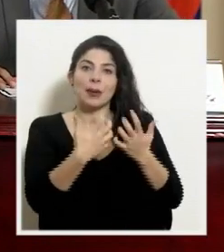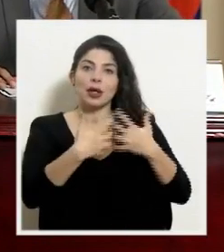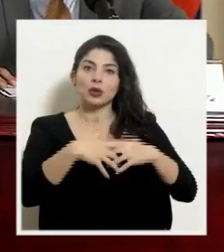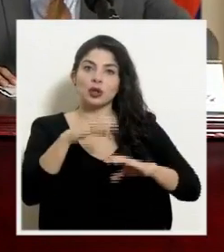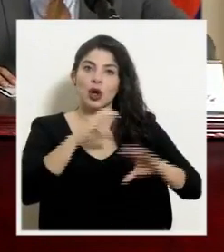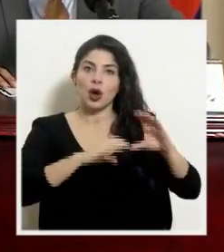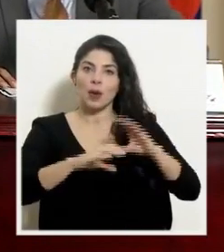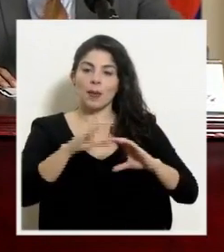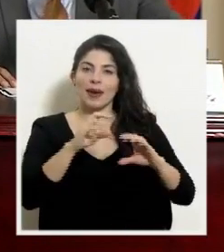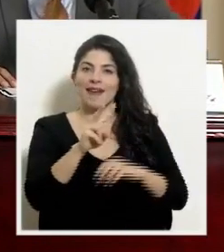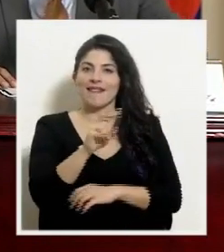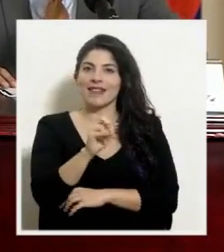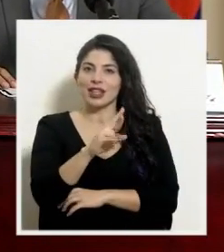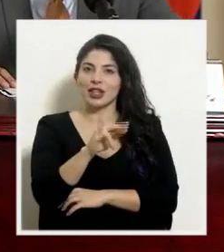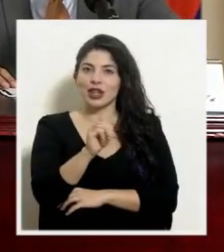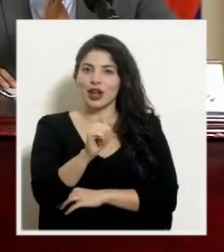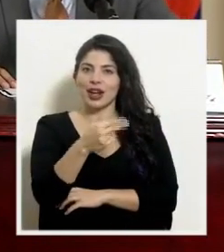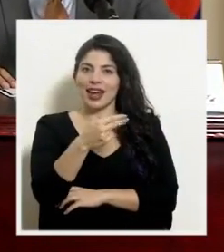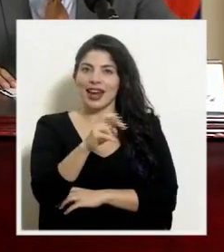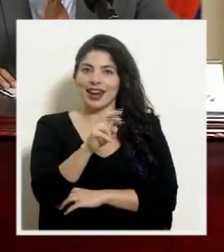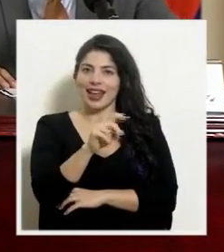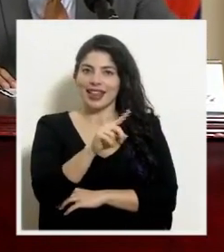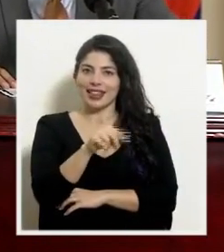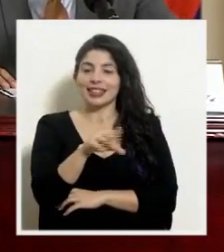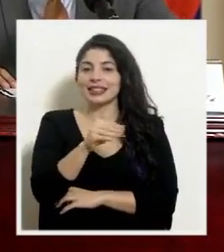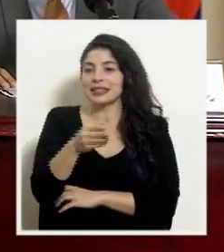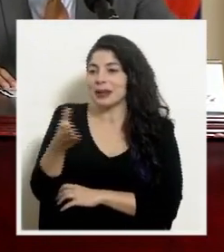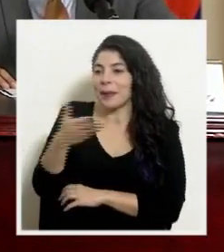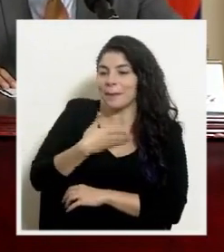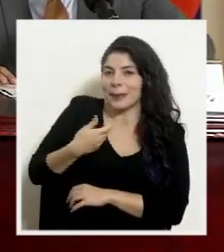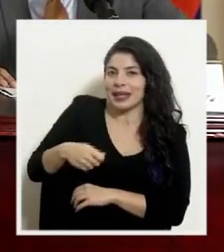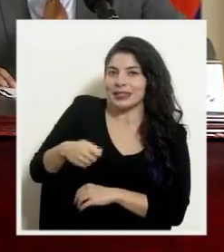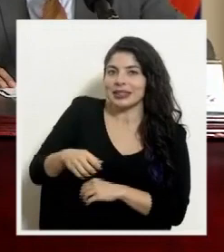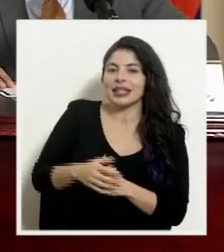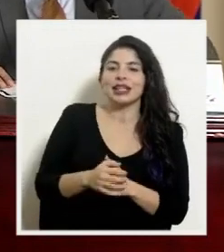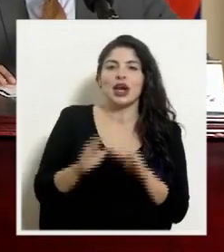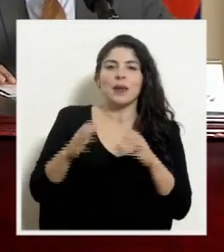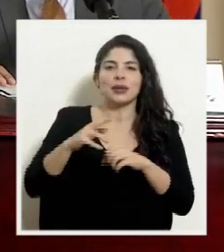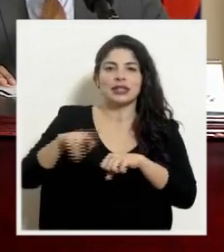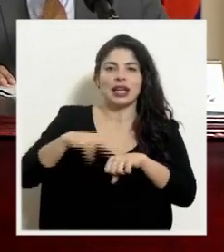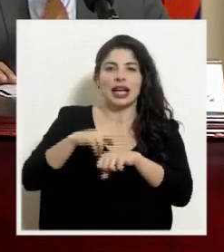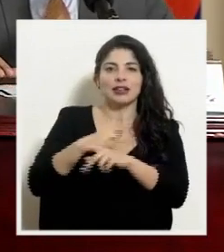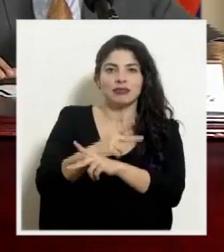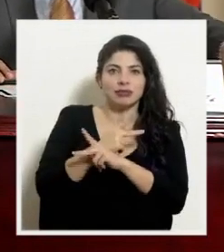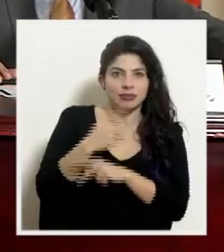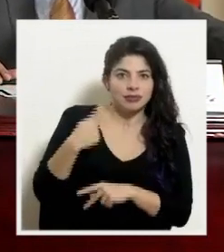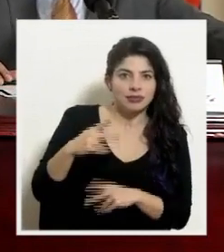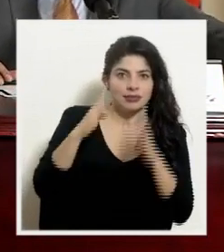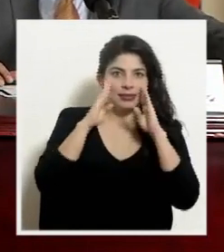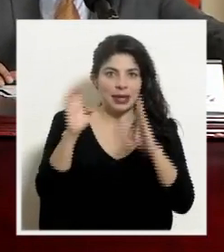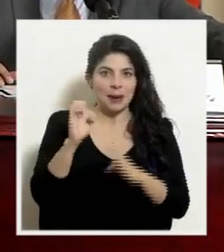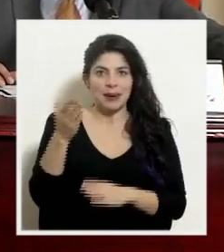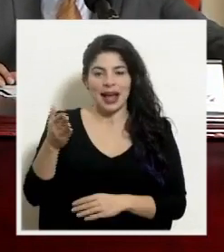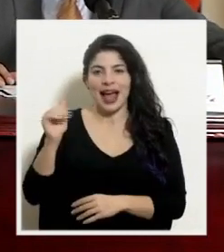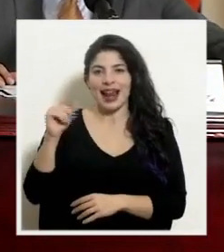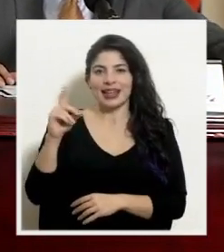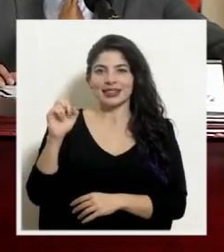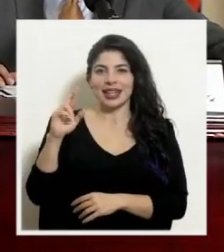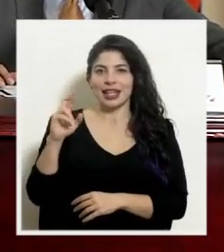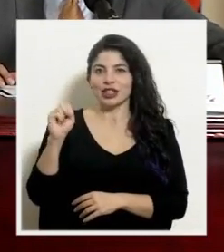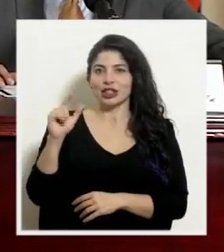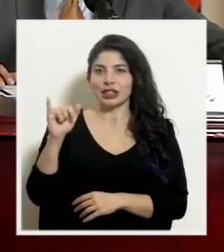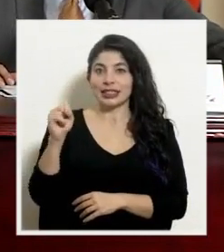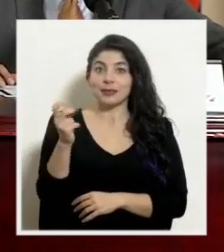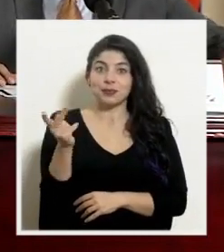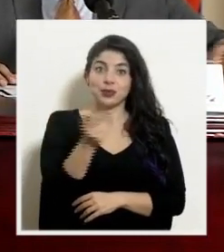y Comercio, Victoria Hernández, y al señor presidente de la Comisión Nacional de Prevención de Riesgos y Atención de Emergencias, don Alexander Solís,